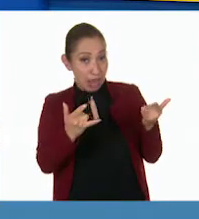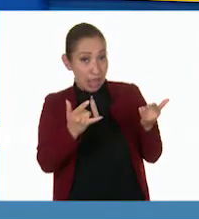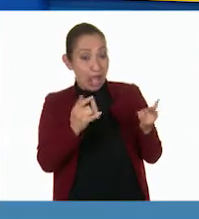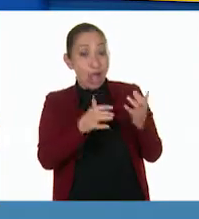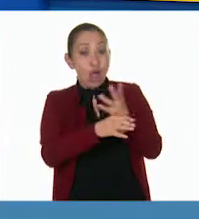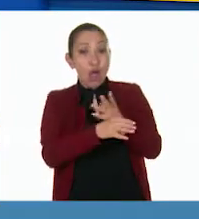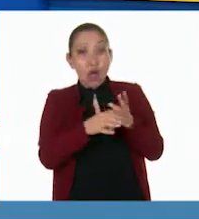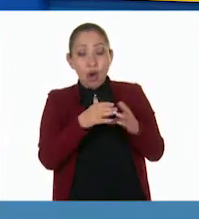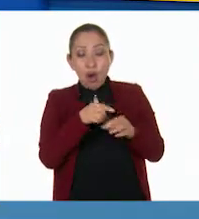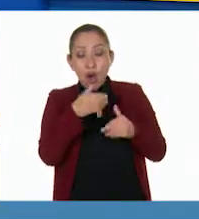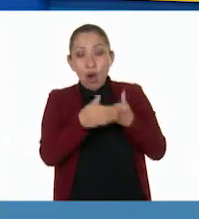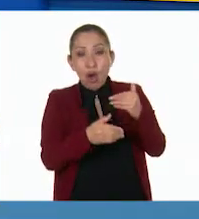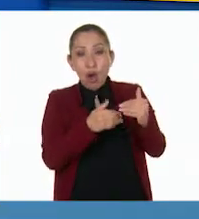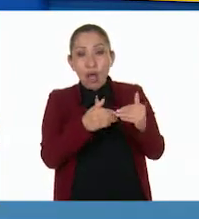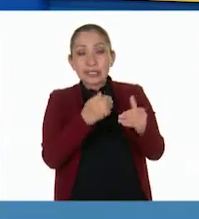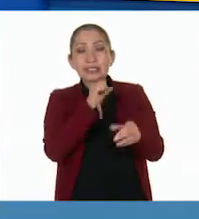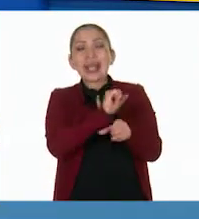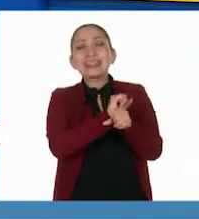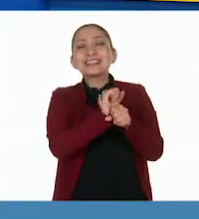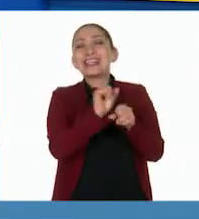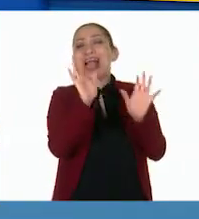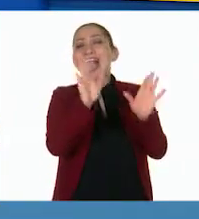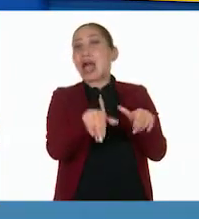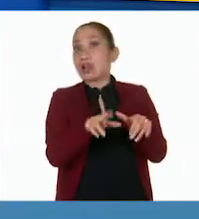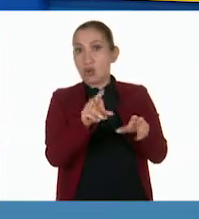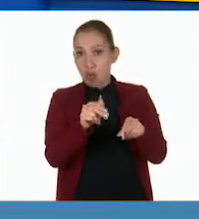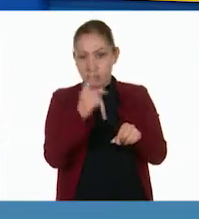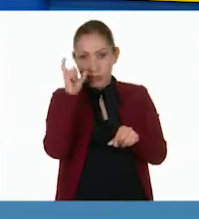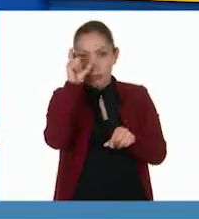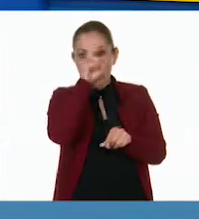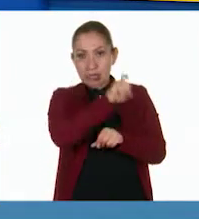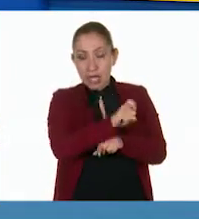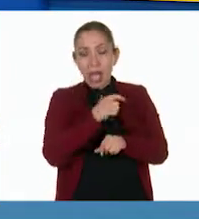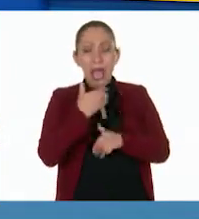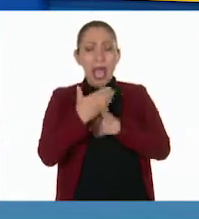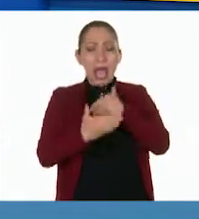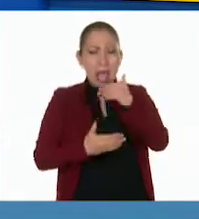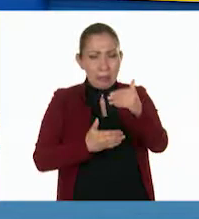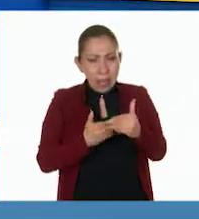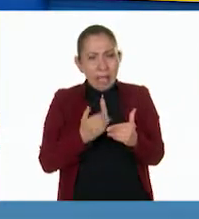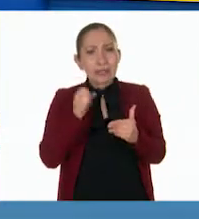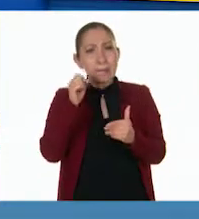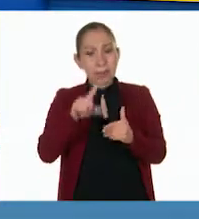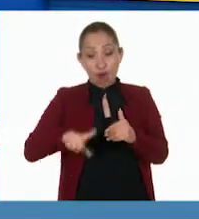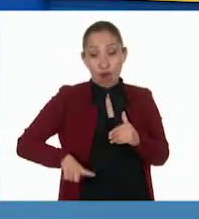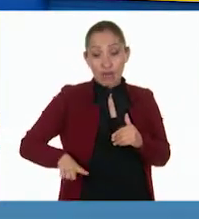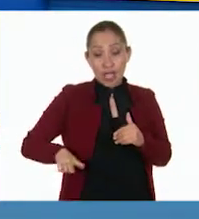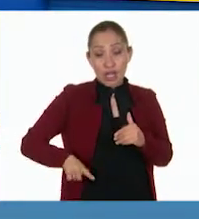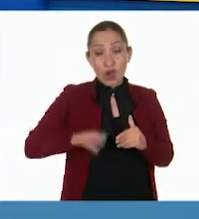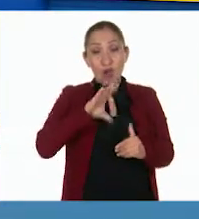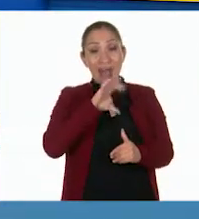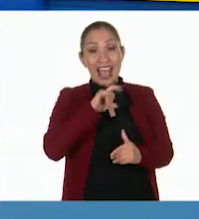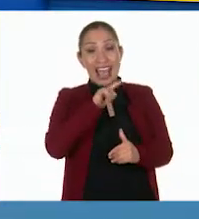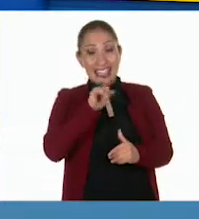Las cosas nunca son tan simples como parecen. Con todos los avances que hubo durante el gobierno de Calles, la verdad es que